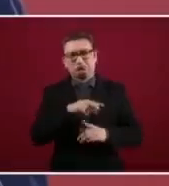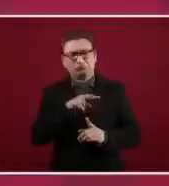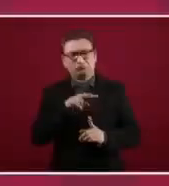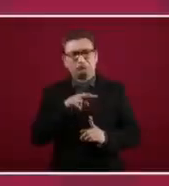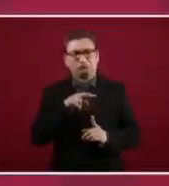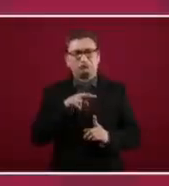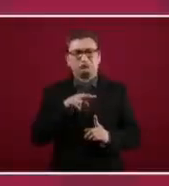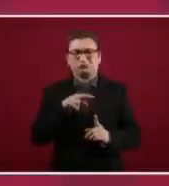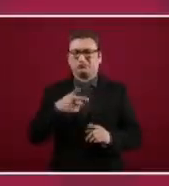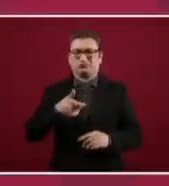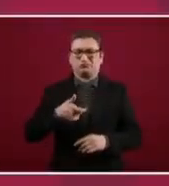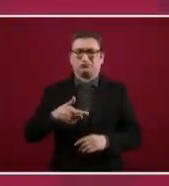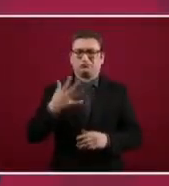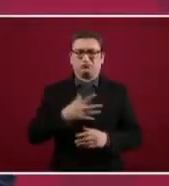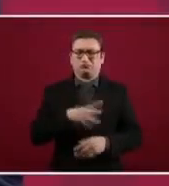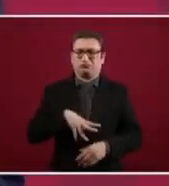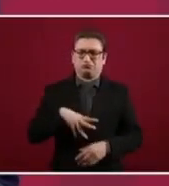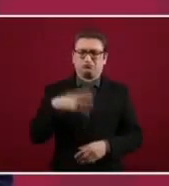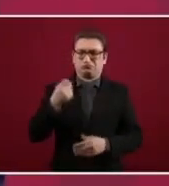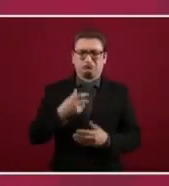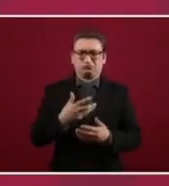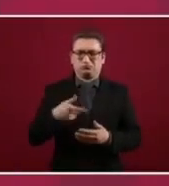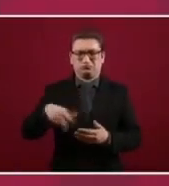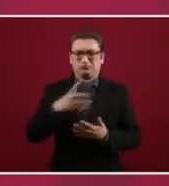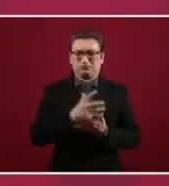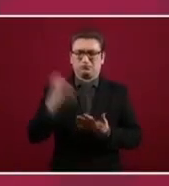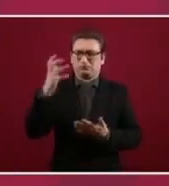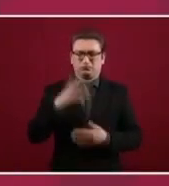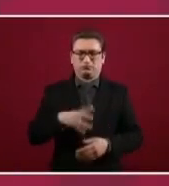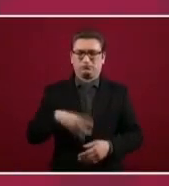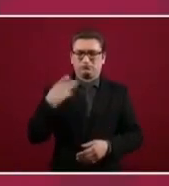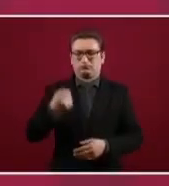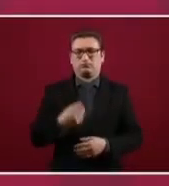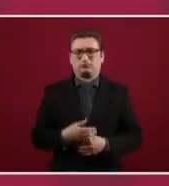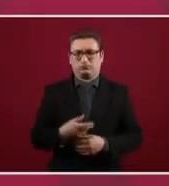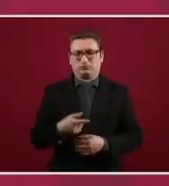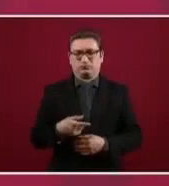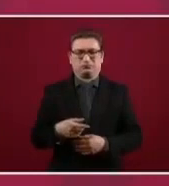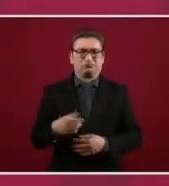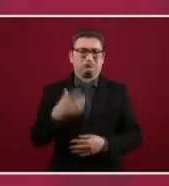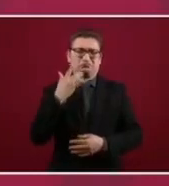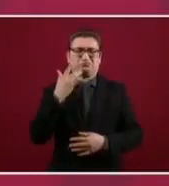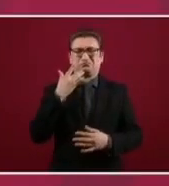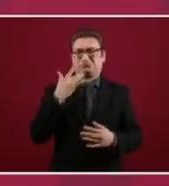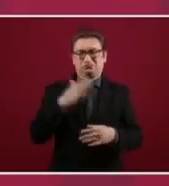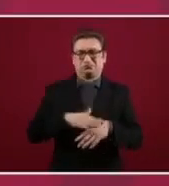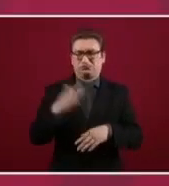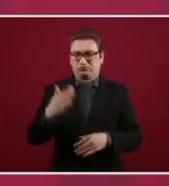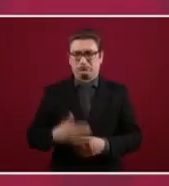abuso no existe una extravagancia